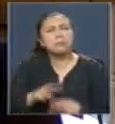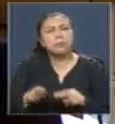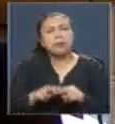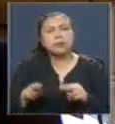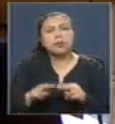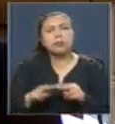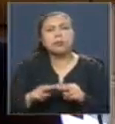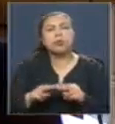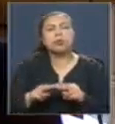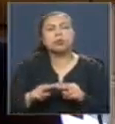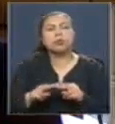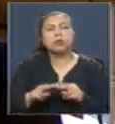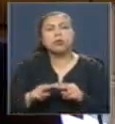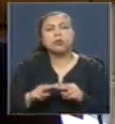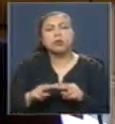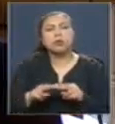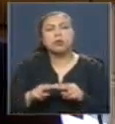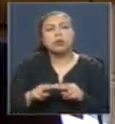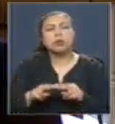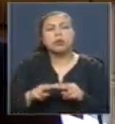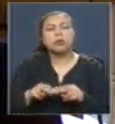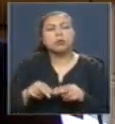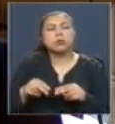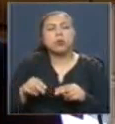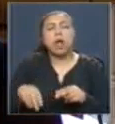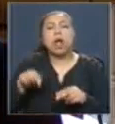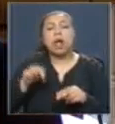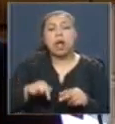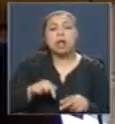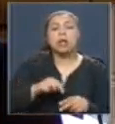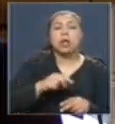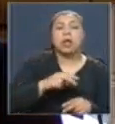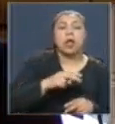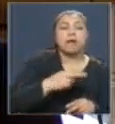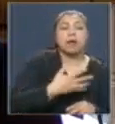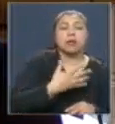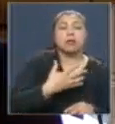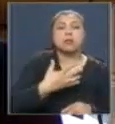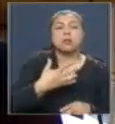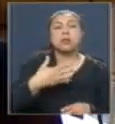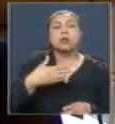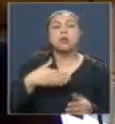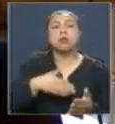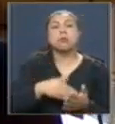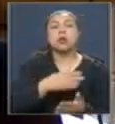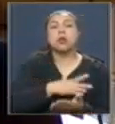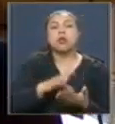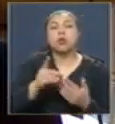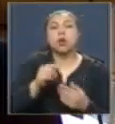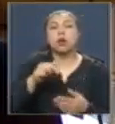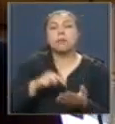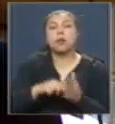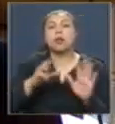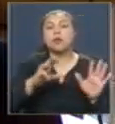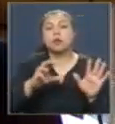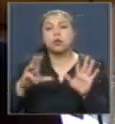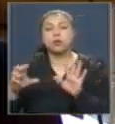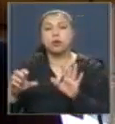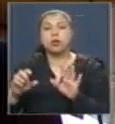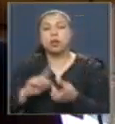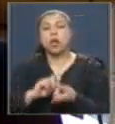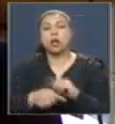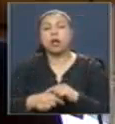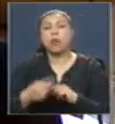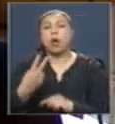presidente? Este pasó de 5.000 dólares per cápita en 1990 a